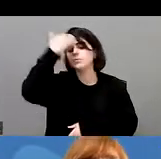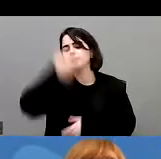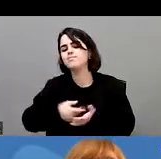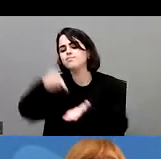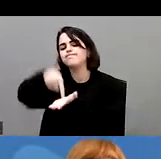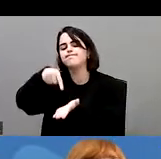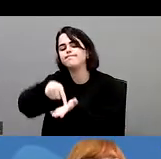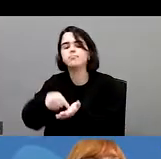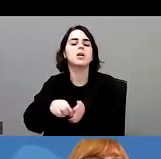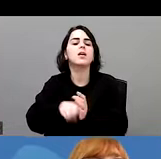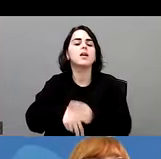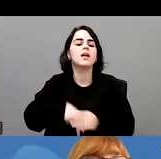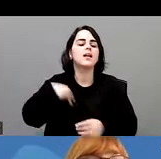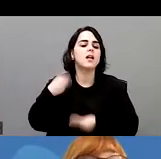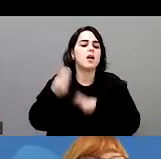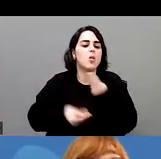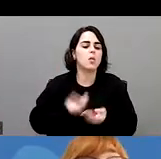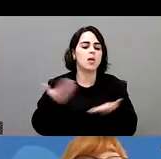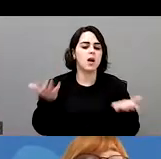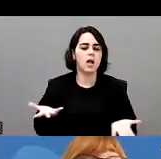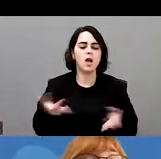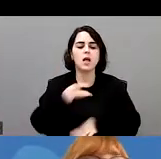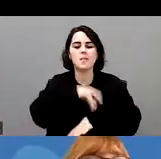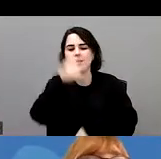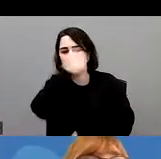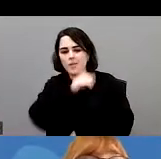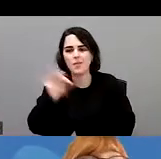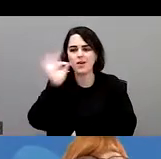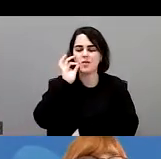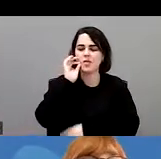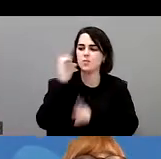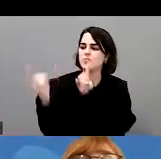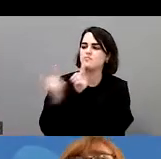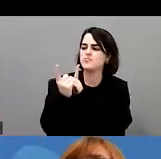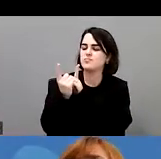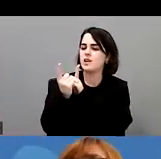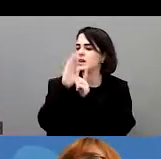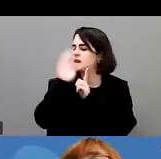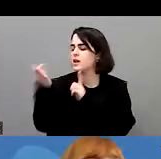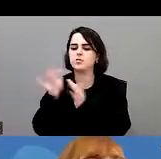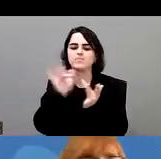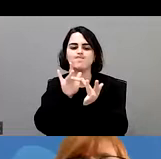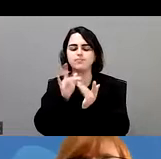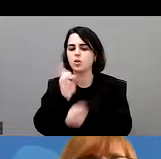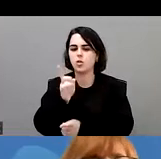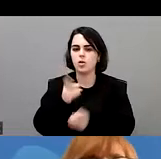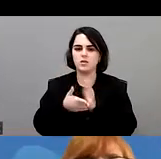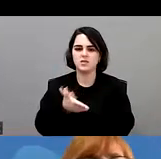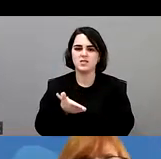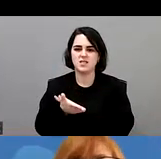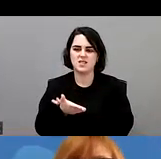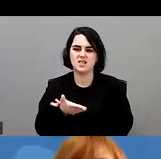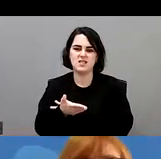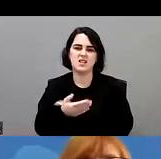general es el hecho de que cuando vais al médico, la médica no se dirige directamente a vosotros. y a vosotras. Esto se